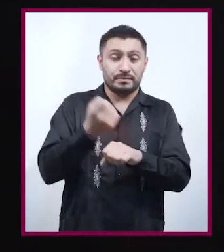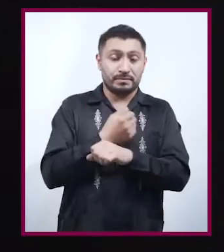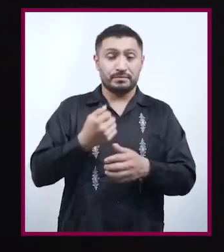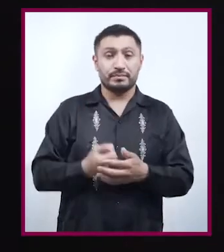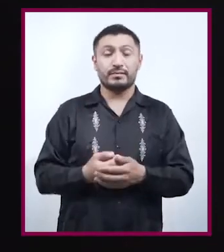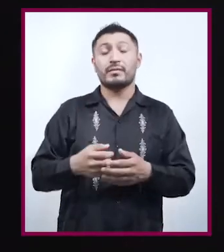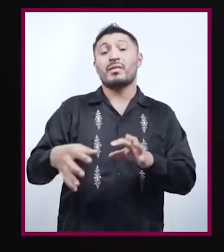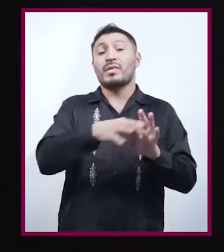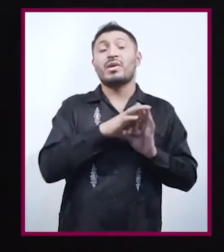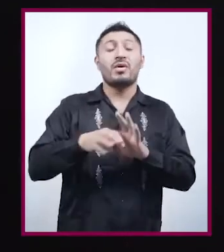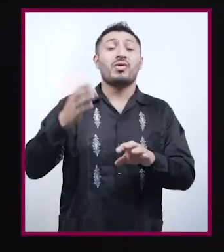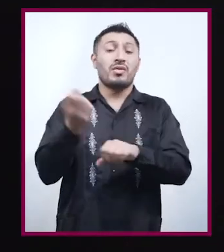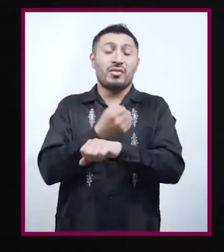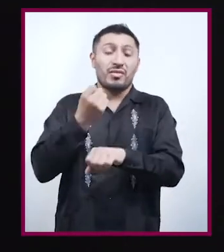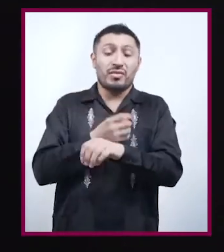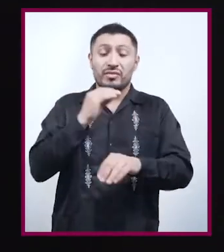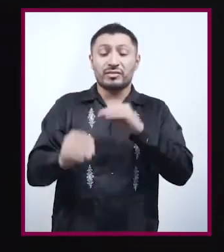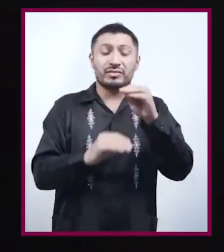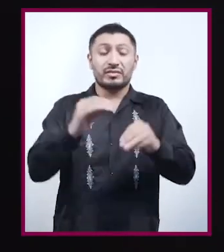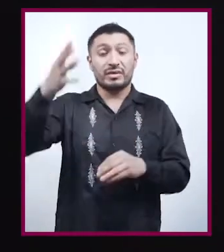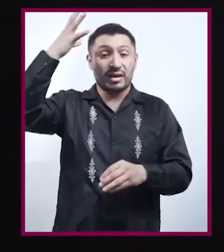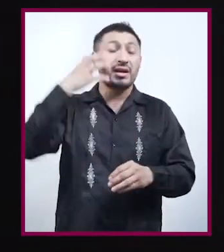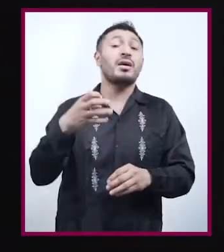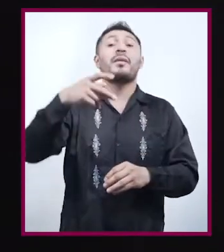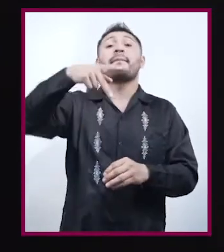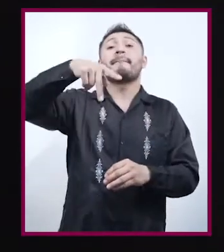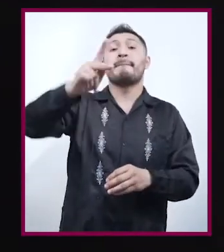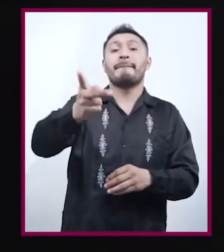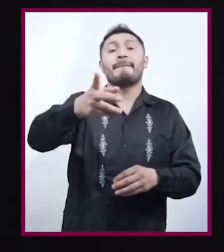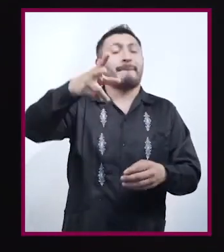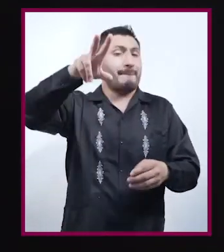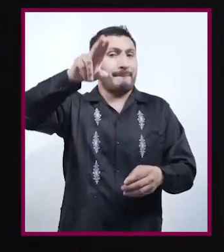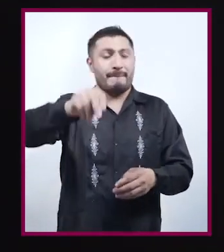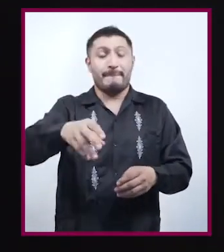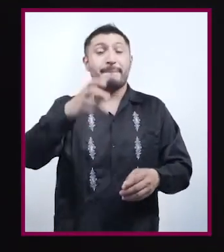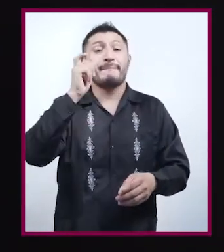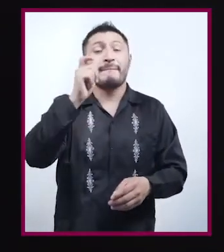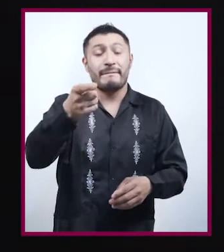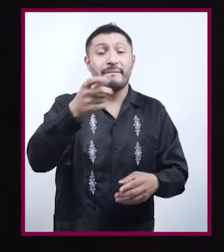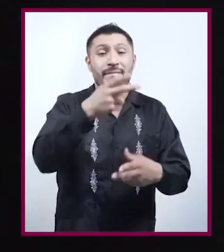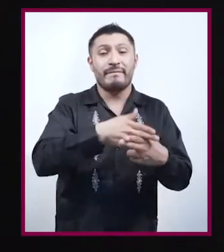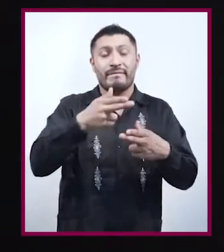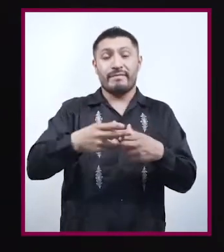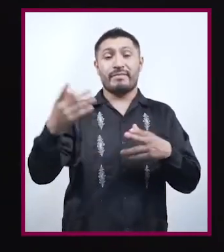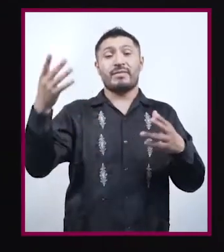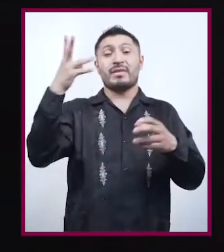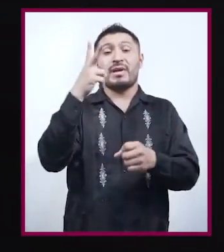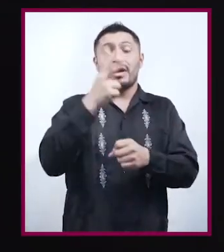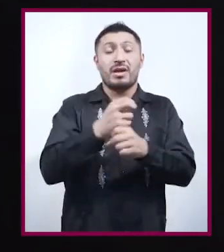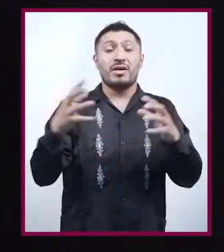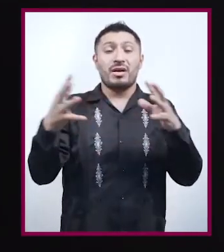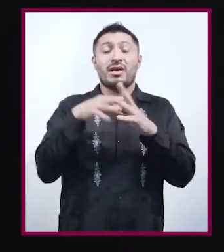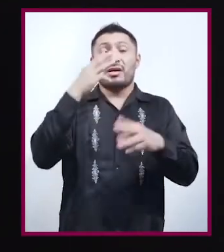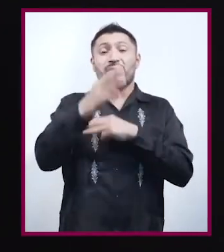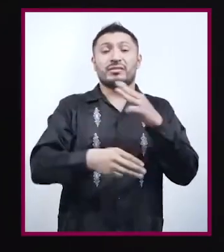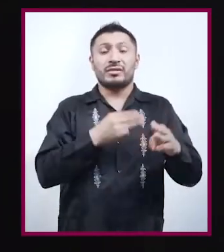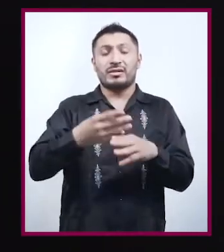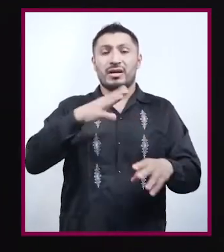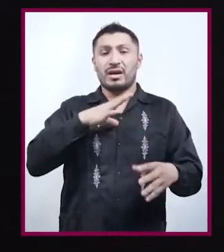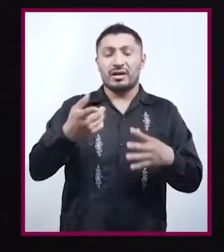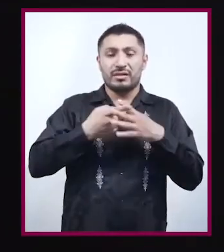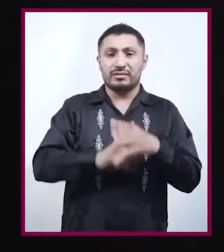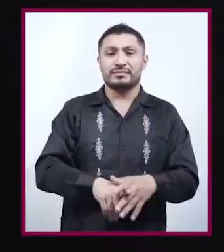la Unión de Fabricantes del Calzado de León. Sin embargo, no es sino a partir de la Segunda Guerra Mundial que surgió la